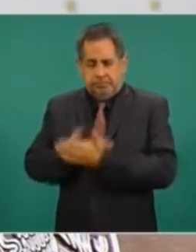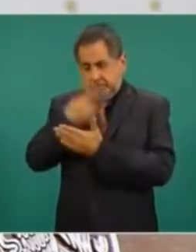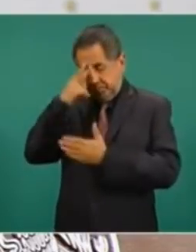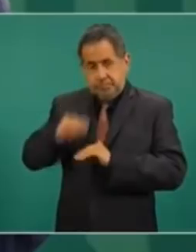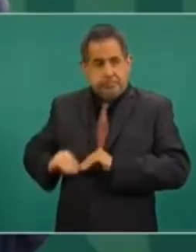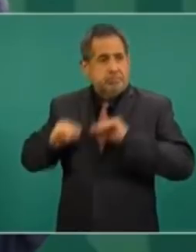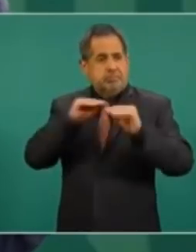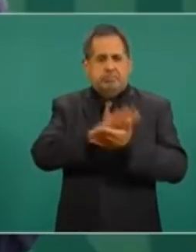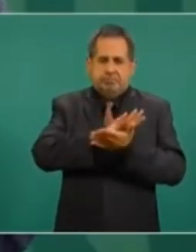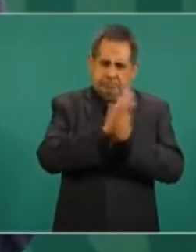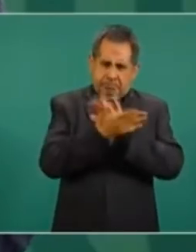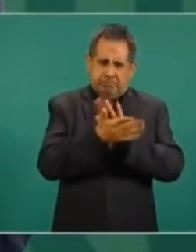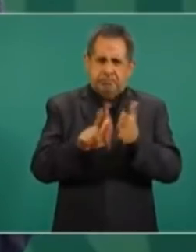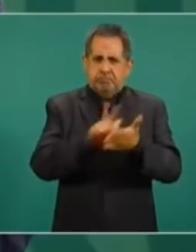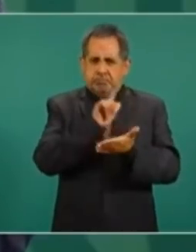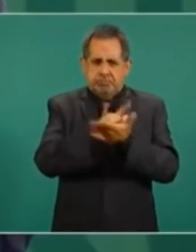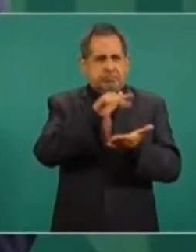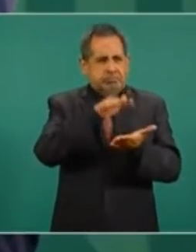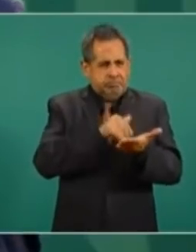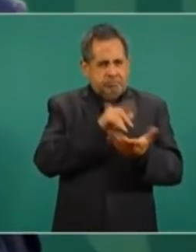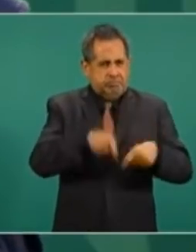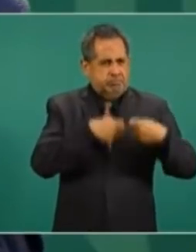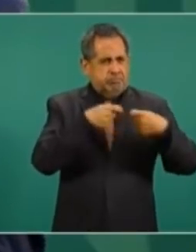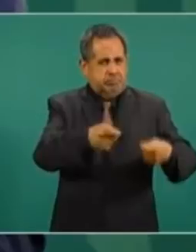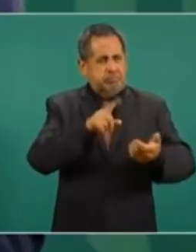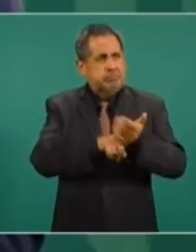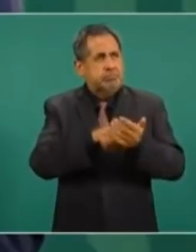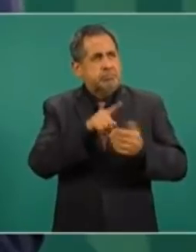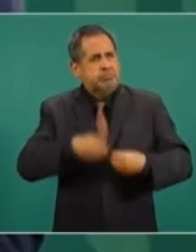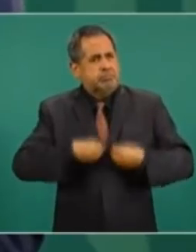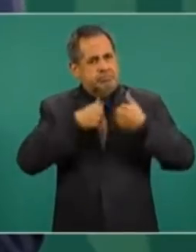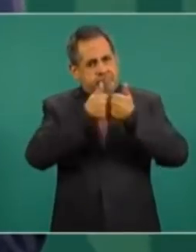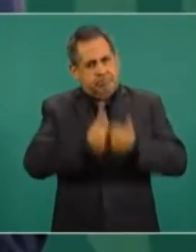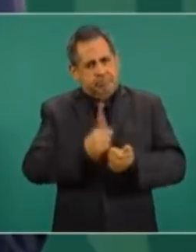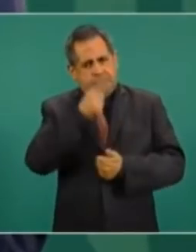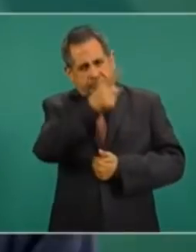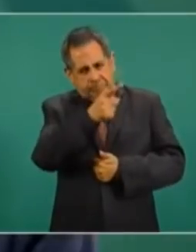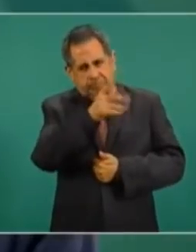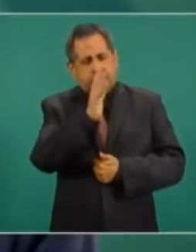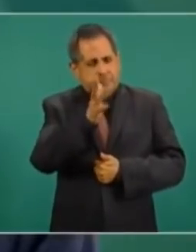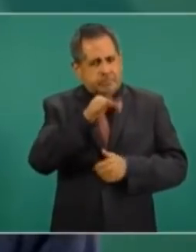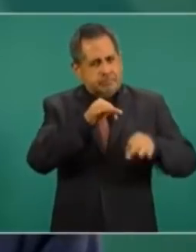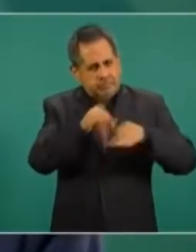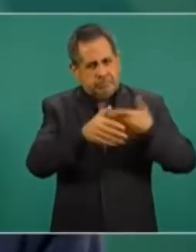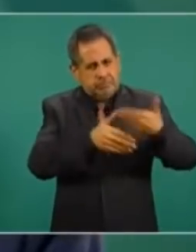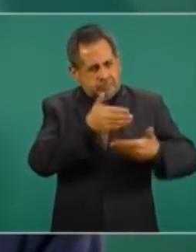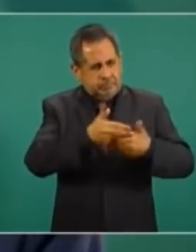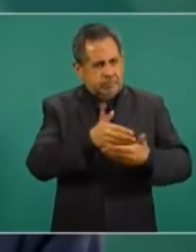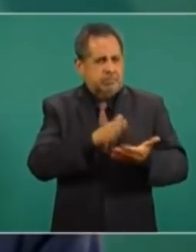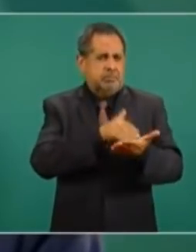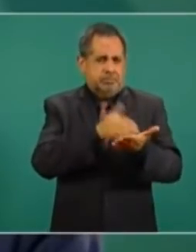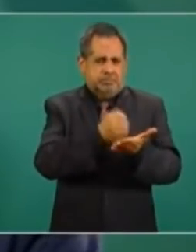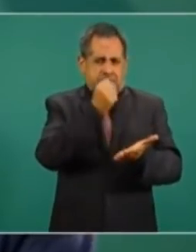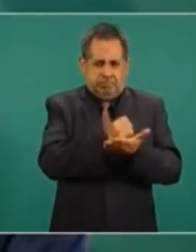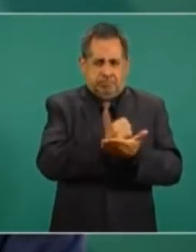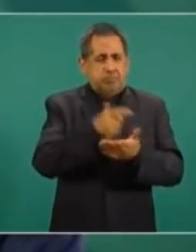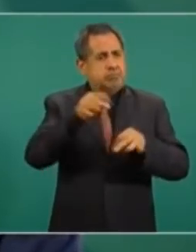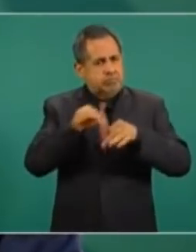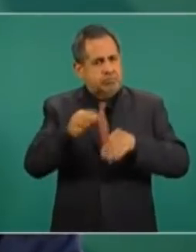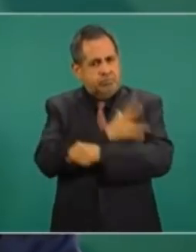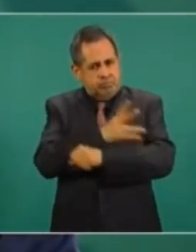sean legalizados, los que ya están allá viviendo, trabajando